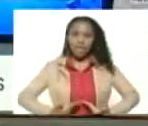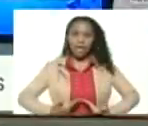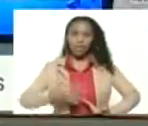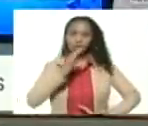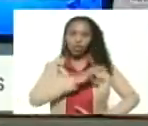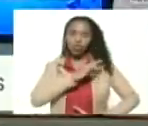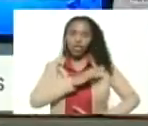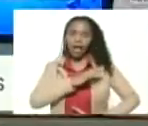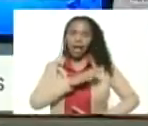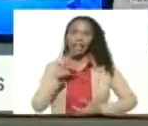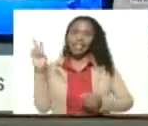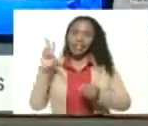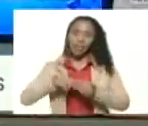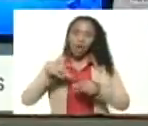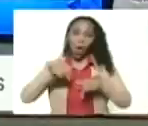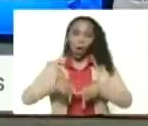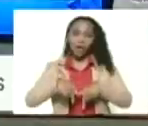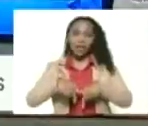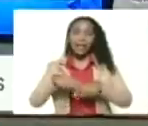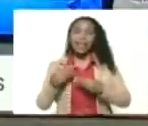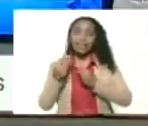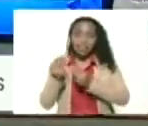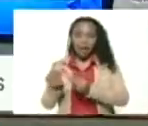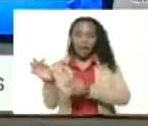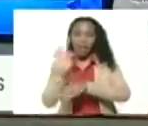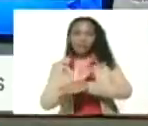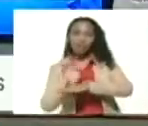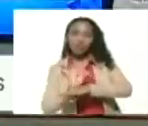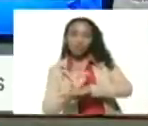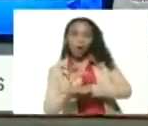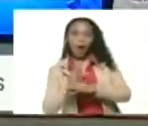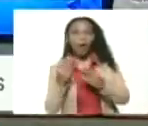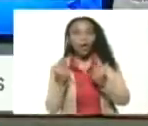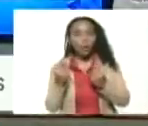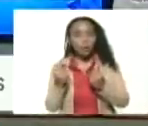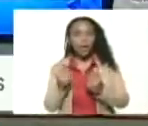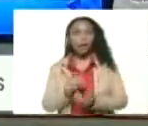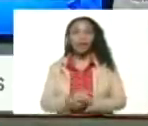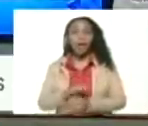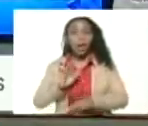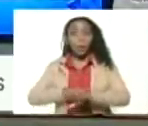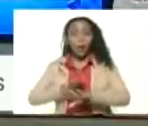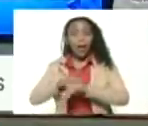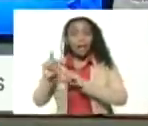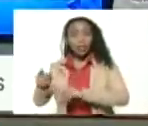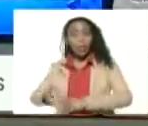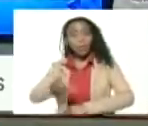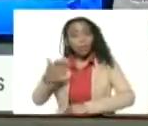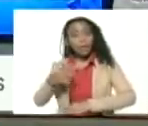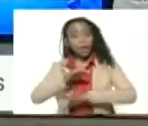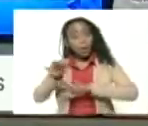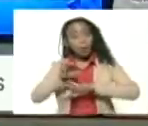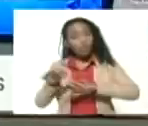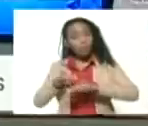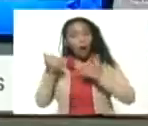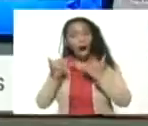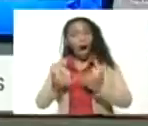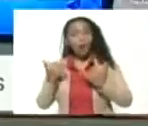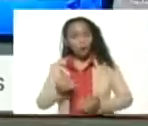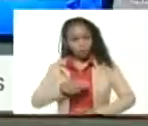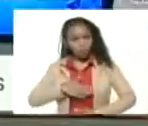hoy y a garantizar el funcionamiento de la economía. Por eso es importante que los municipios ahora